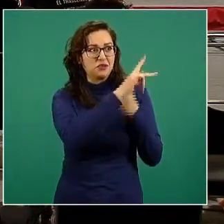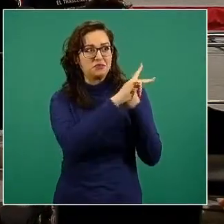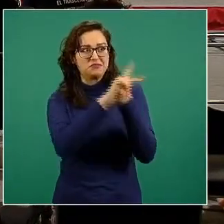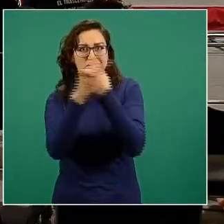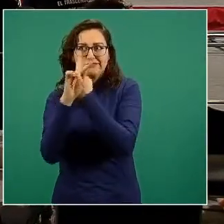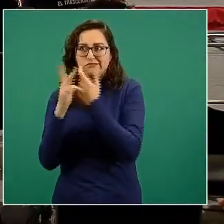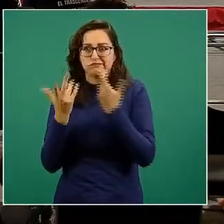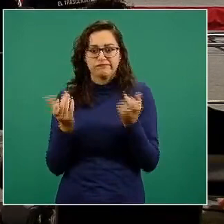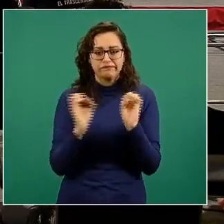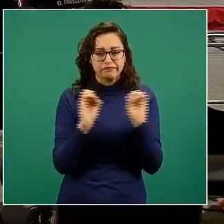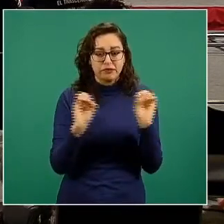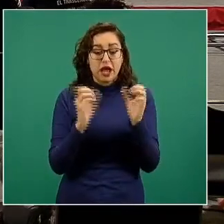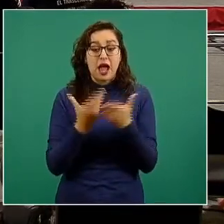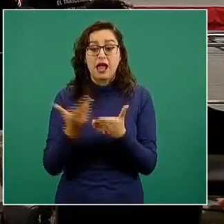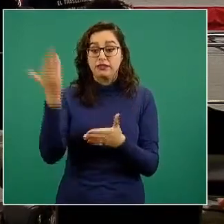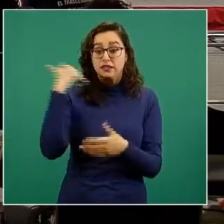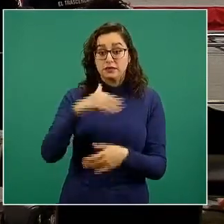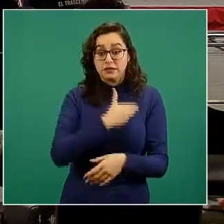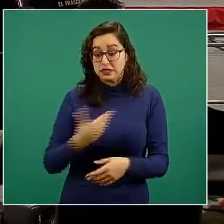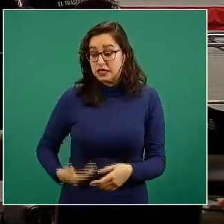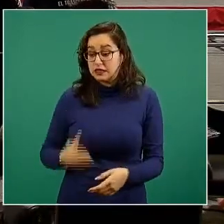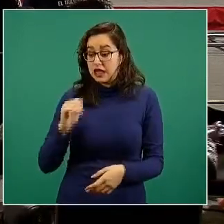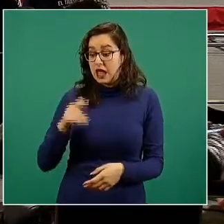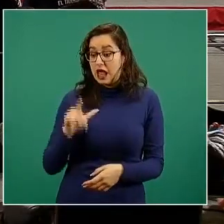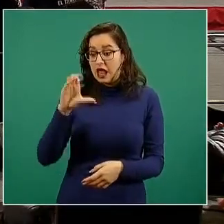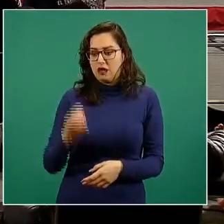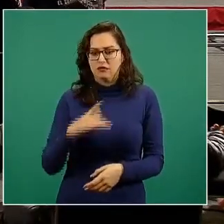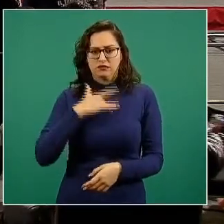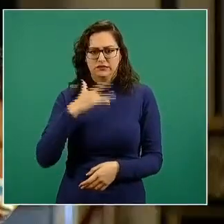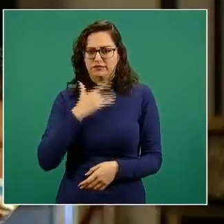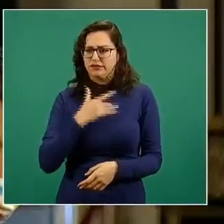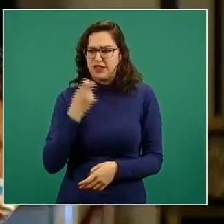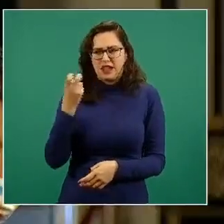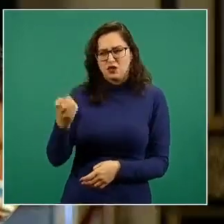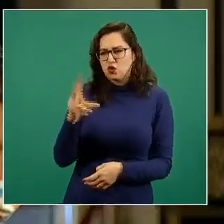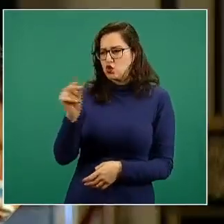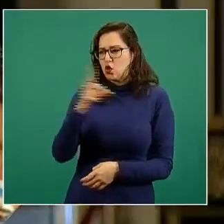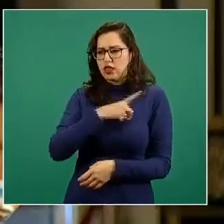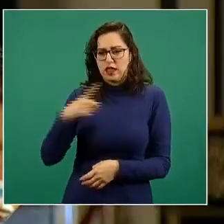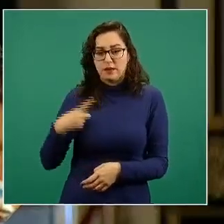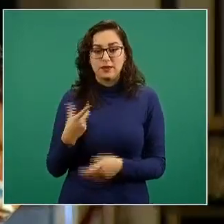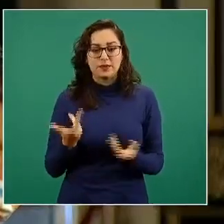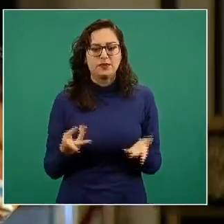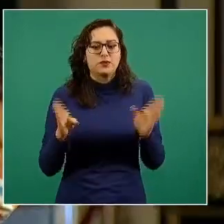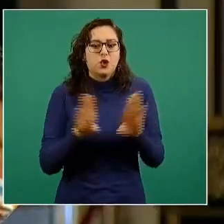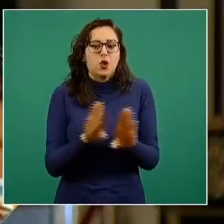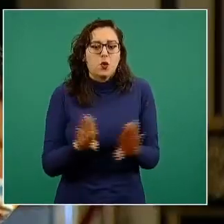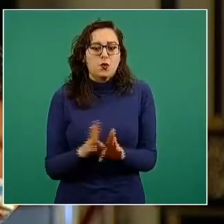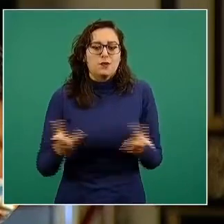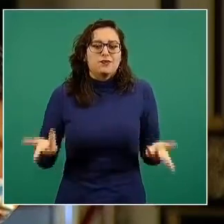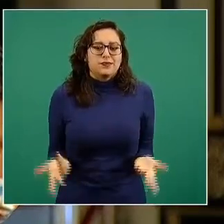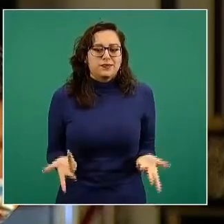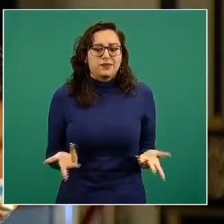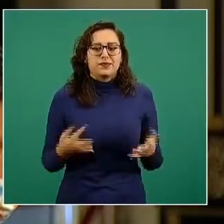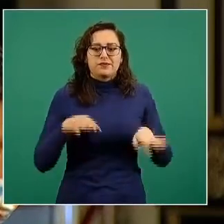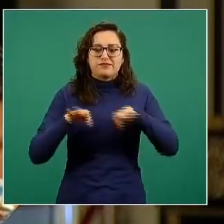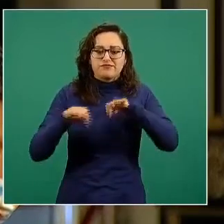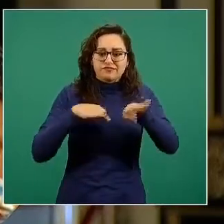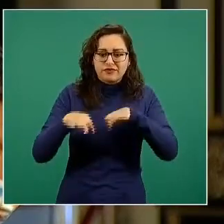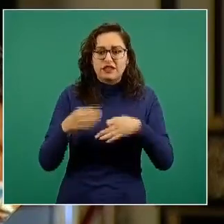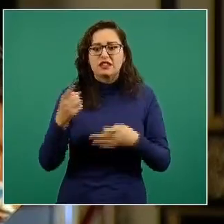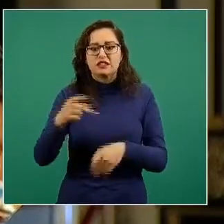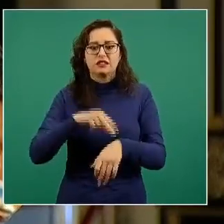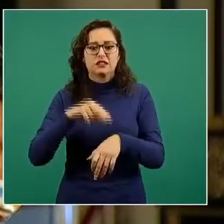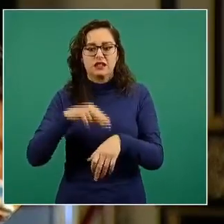que no hubiera acaparamiento de las vacunas. ¿Cómo se está trabajando en este tenor? ¿Cómo están trabajando, por ejemplo, con el doctor Juan Ramón de la Fuente,